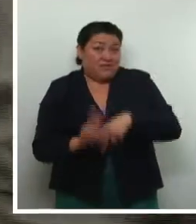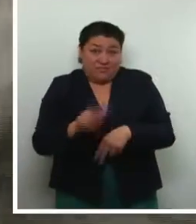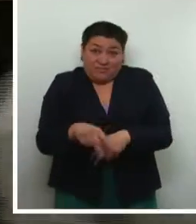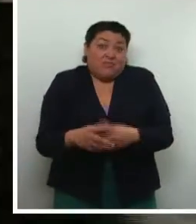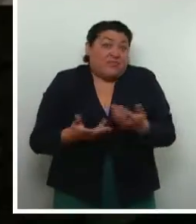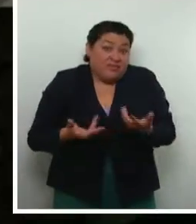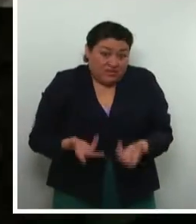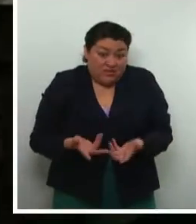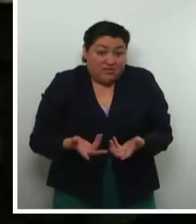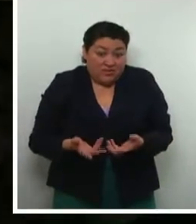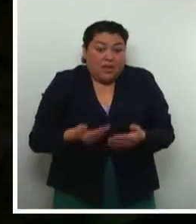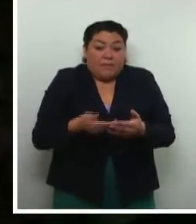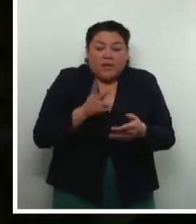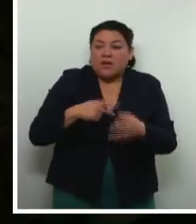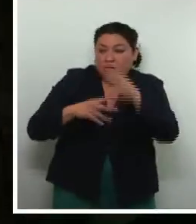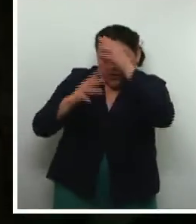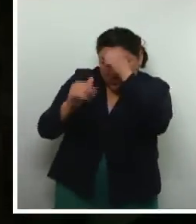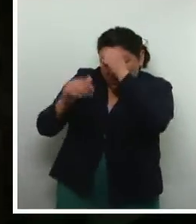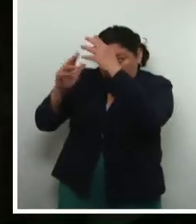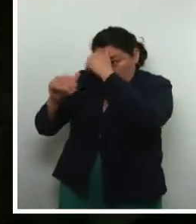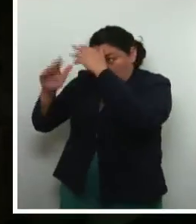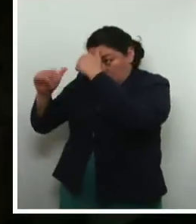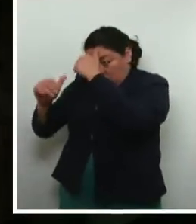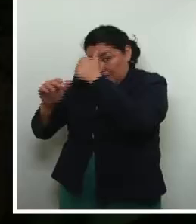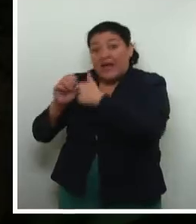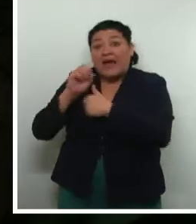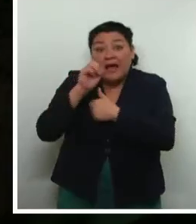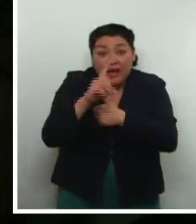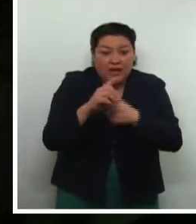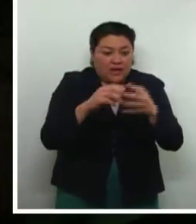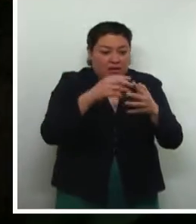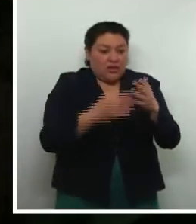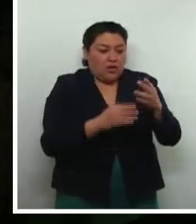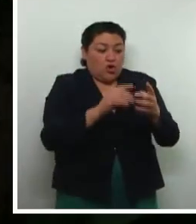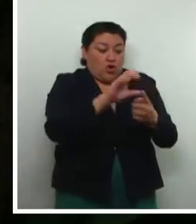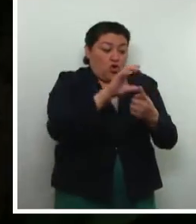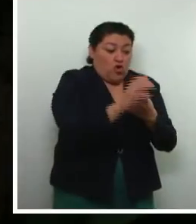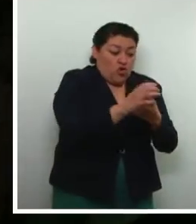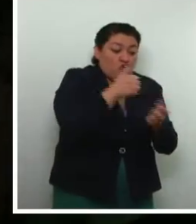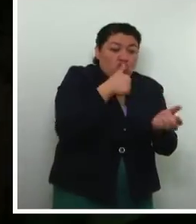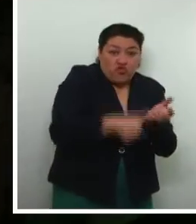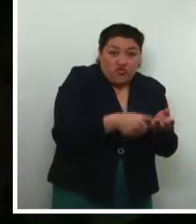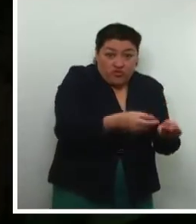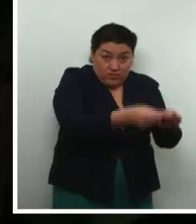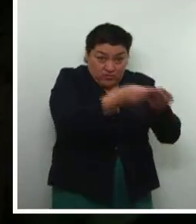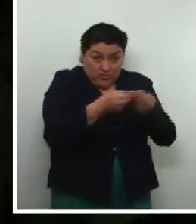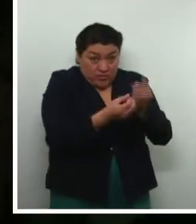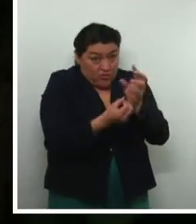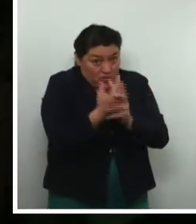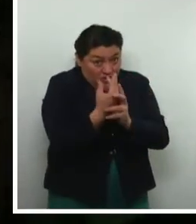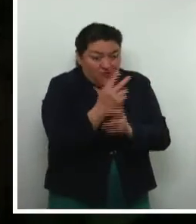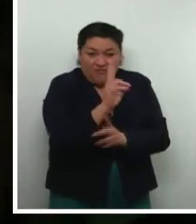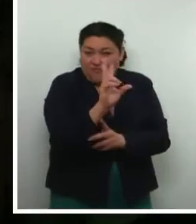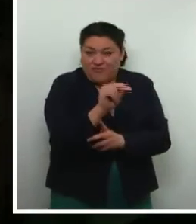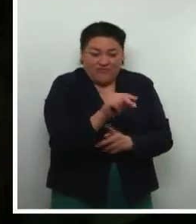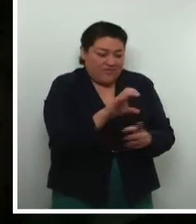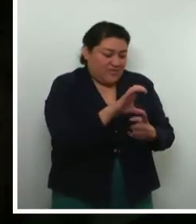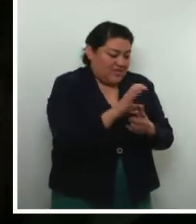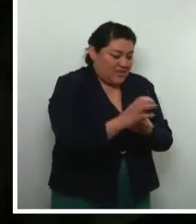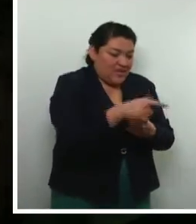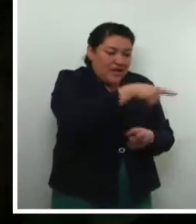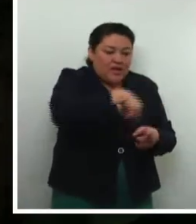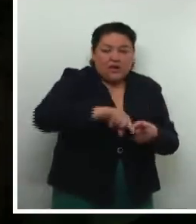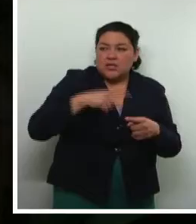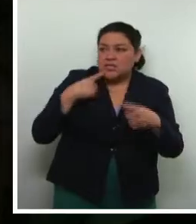hecho, consensada en todo caso, por la mayoría de una comisión, por la mayoría